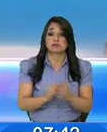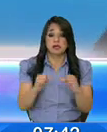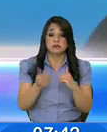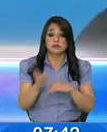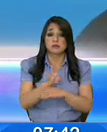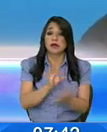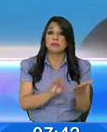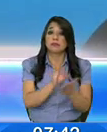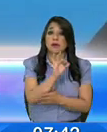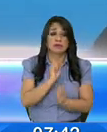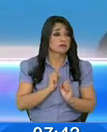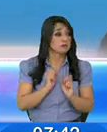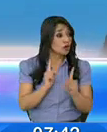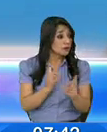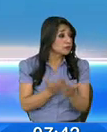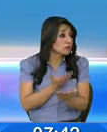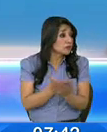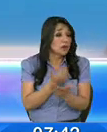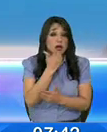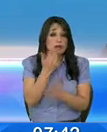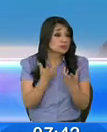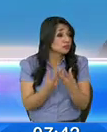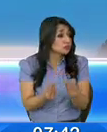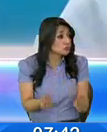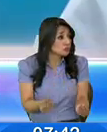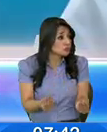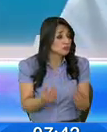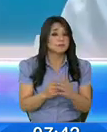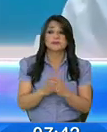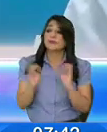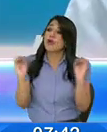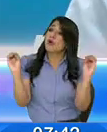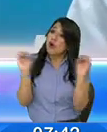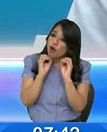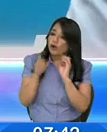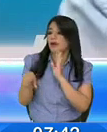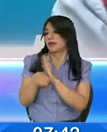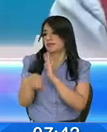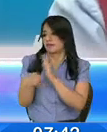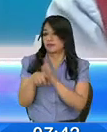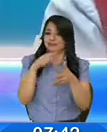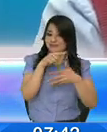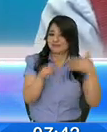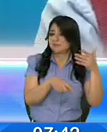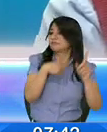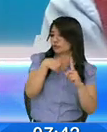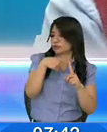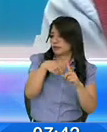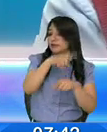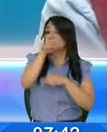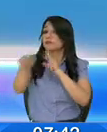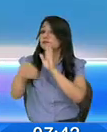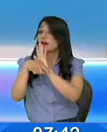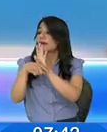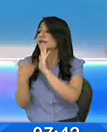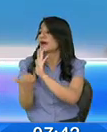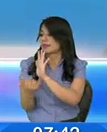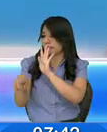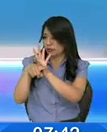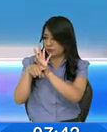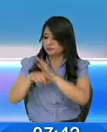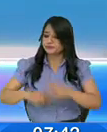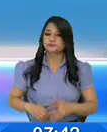nacional bueno propongamos alguna alternativa que encontraría ustedes lo negativo en este proyecto de ley bueno mire en todo